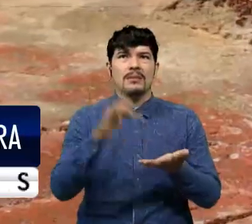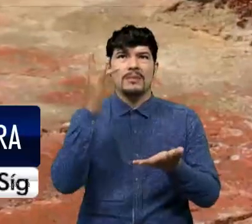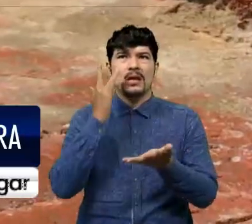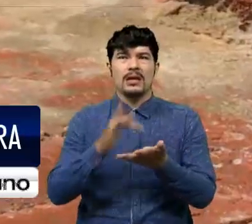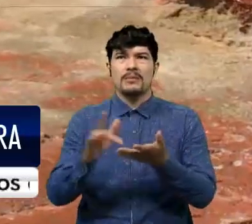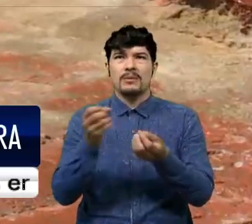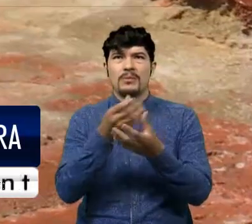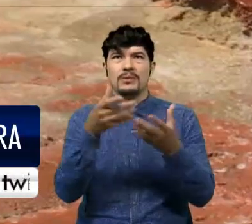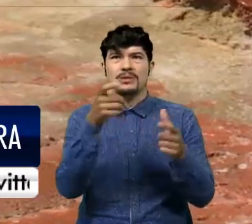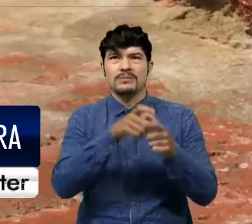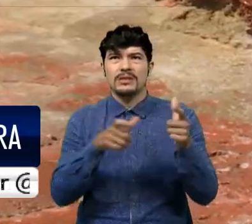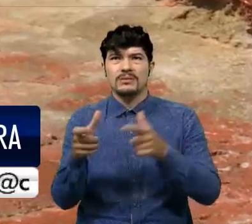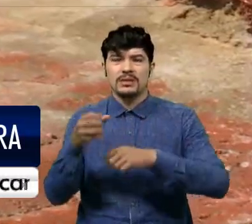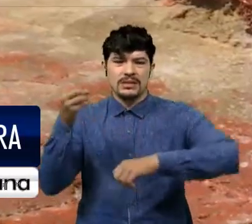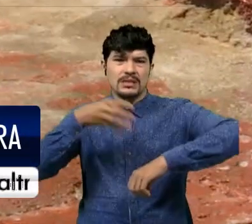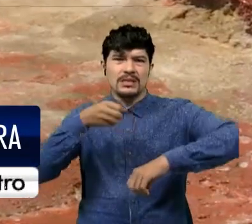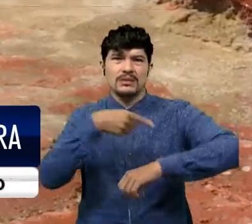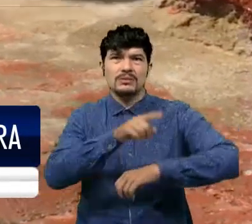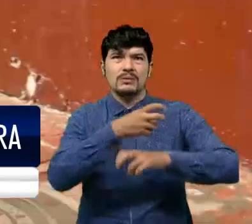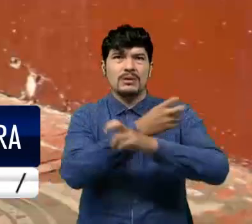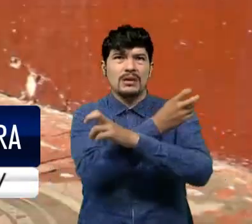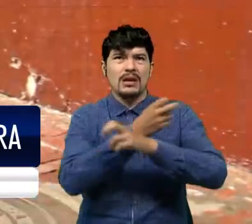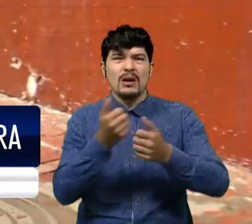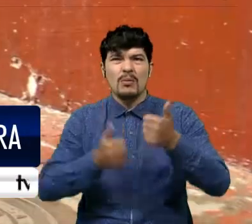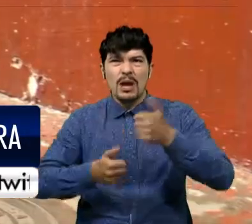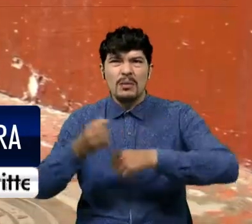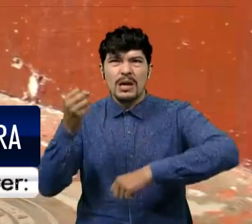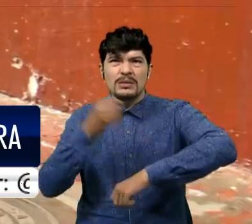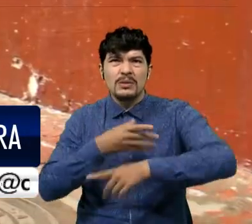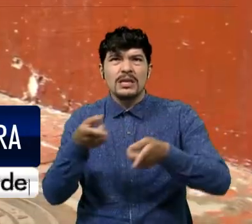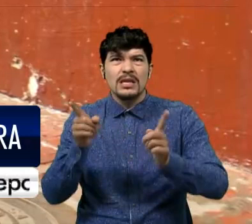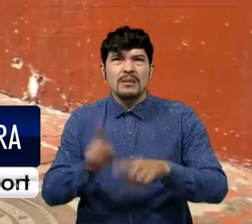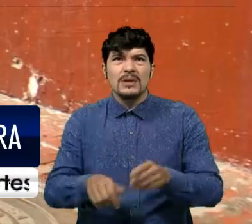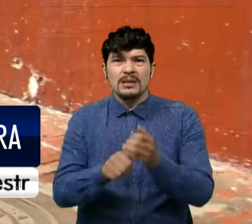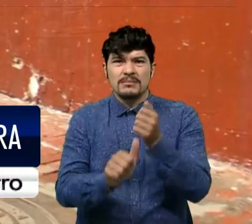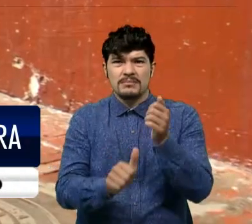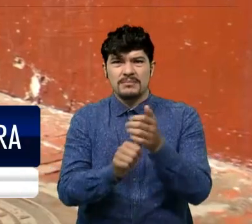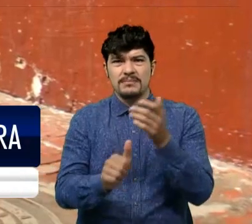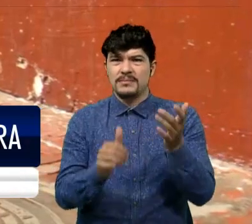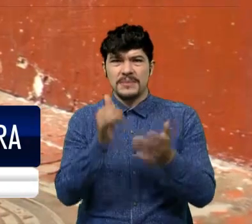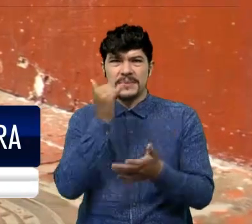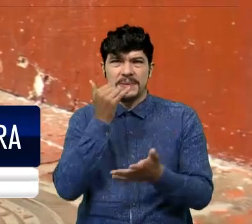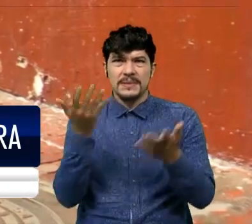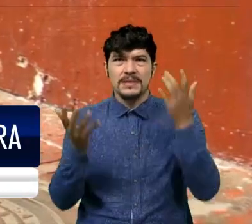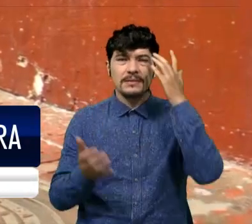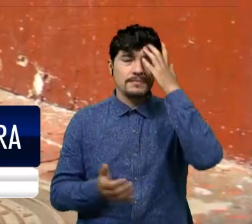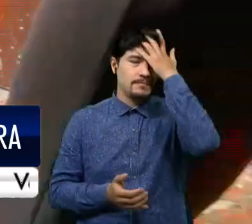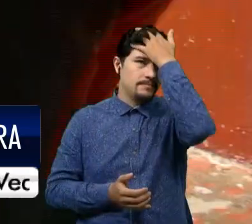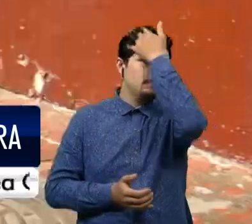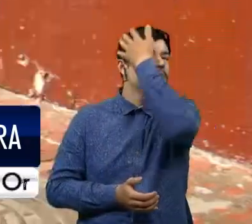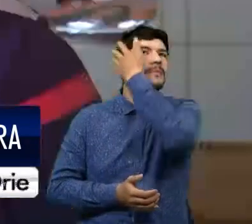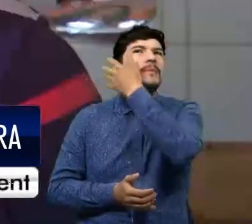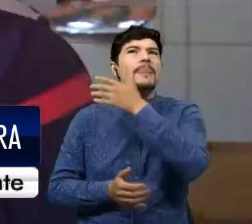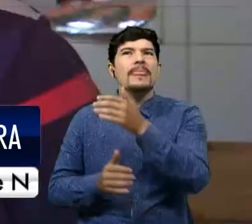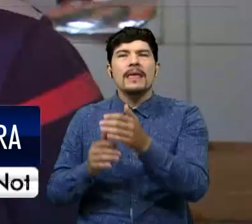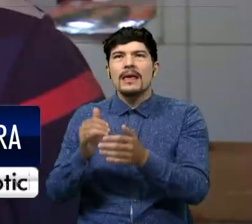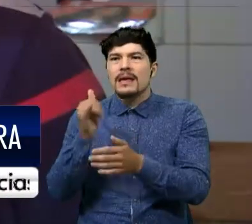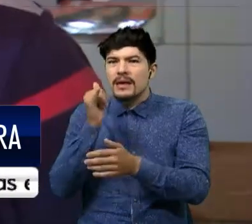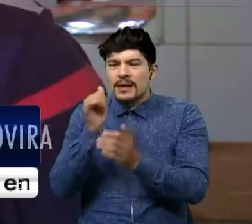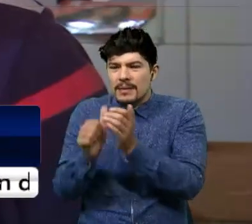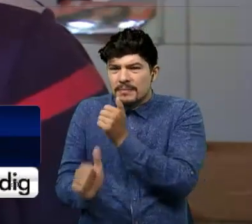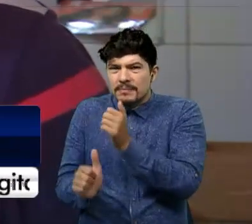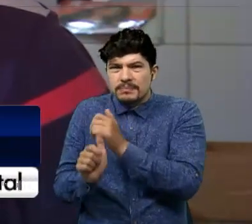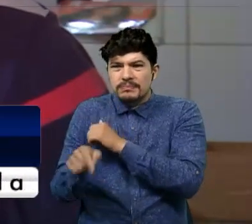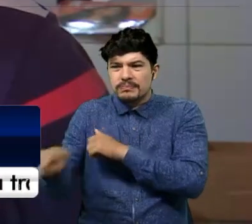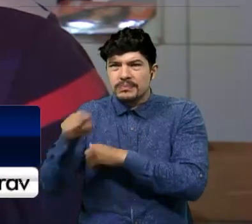muchos venezolanos depositan en parques y andenes como basuras y desechos corporales. Defecan en el sitio y